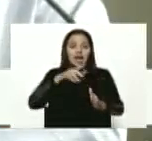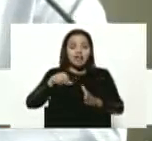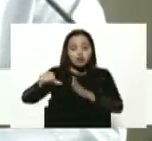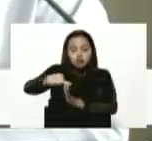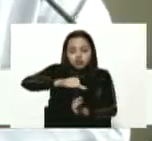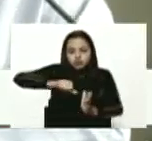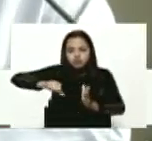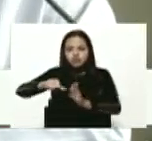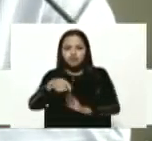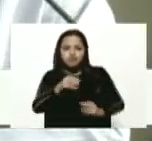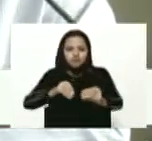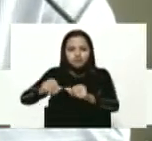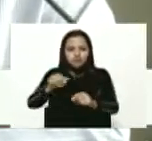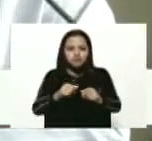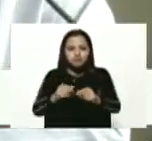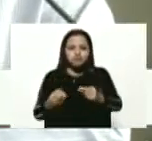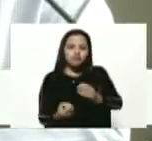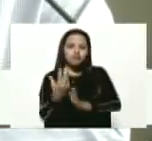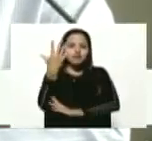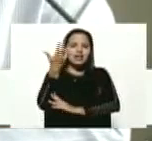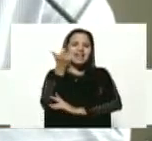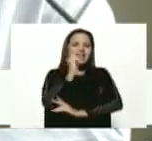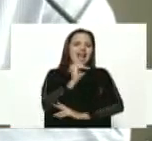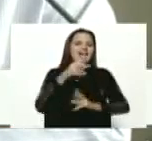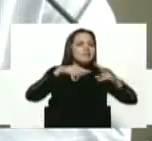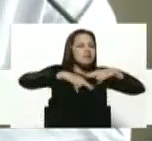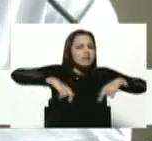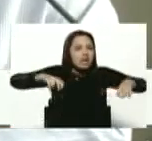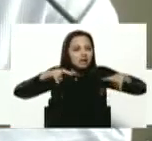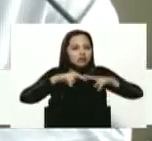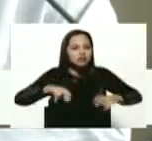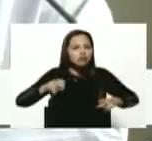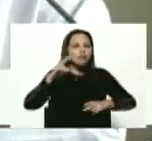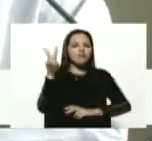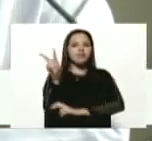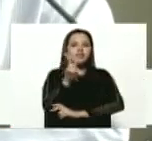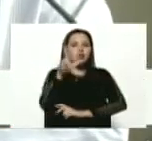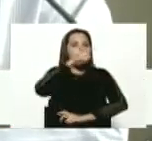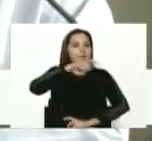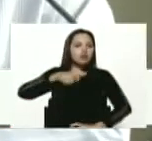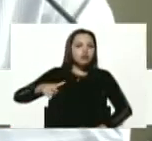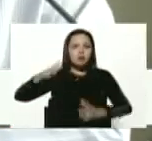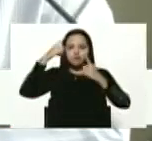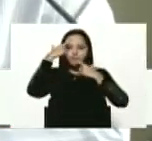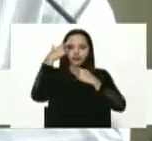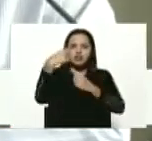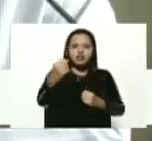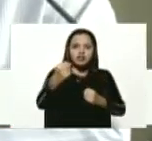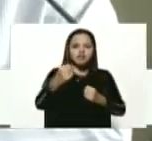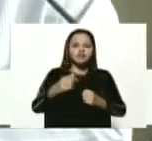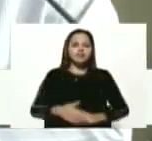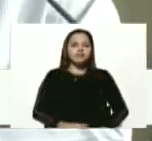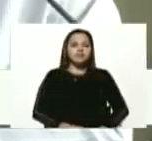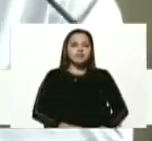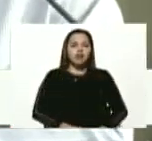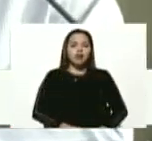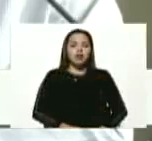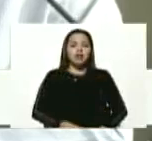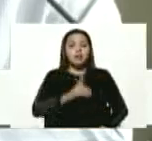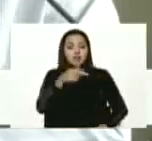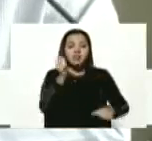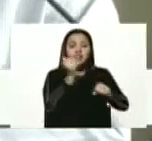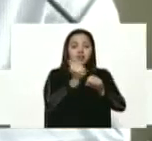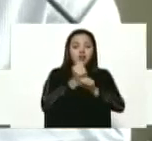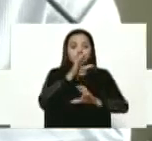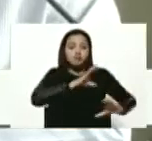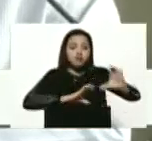hecho por cerebros, conocimientos, investigadores venezolanos, investigadoras venezolana del INSAI, del sector privado, y así